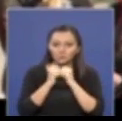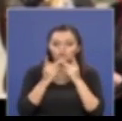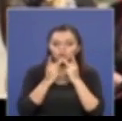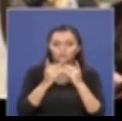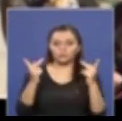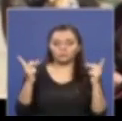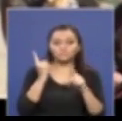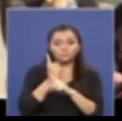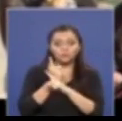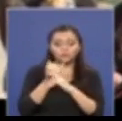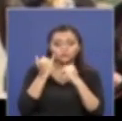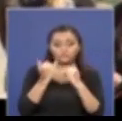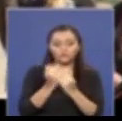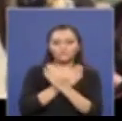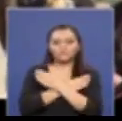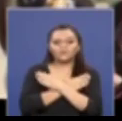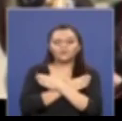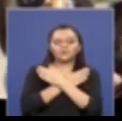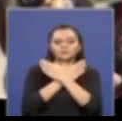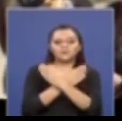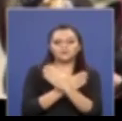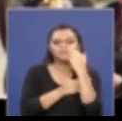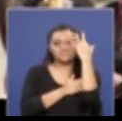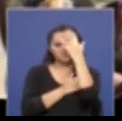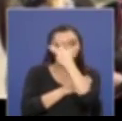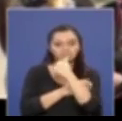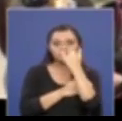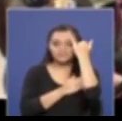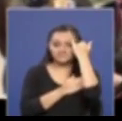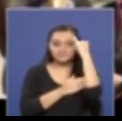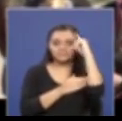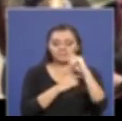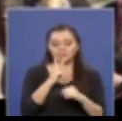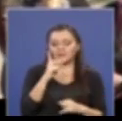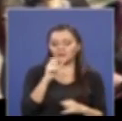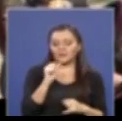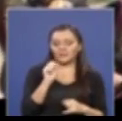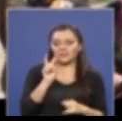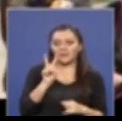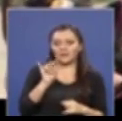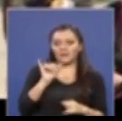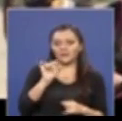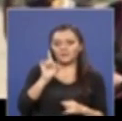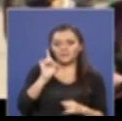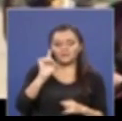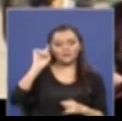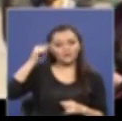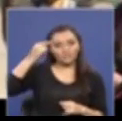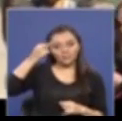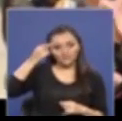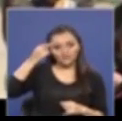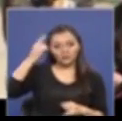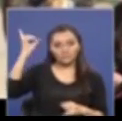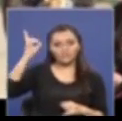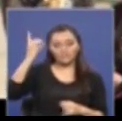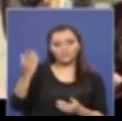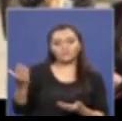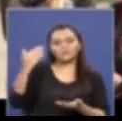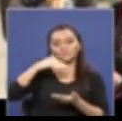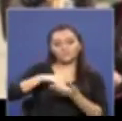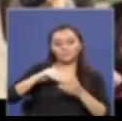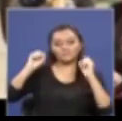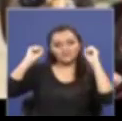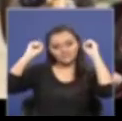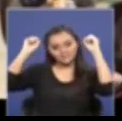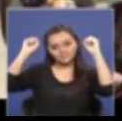eso, felicitaciones por esta maravillosa iniciativa, David, al gobierno de Bolivia, al pueblo boliviano. Y nuevamente, que